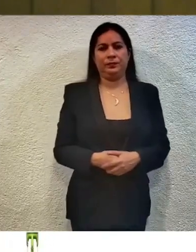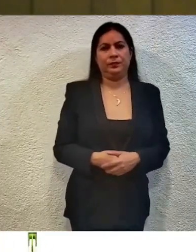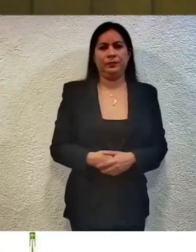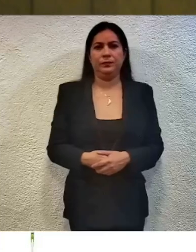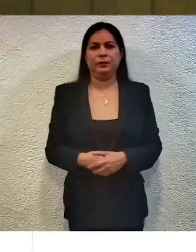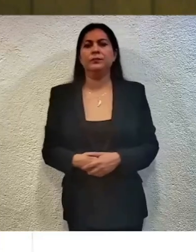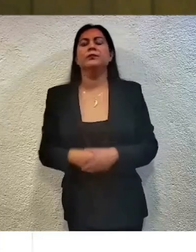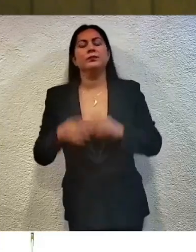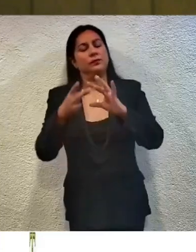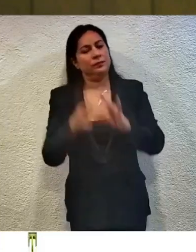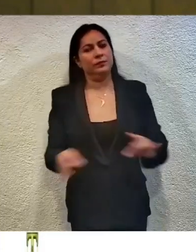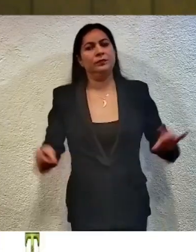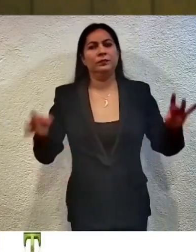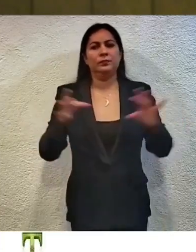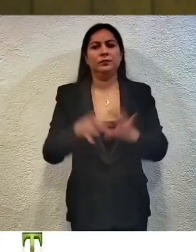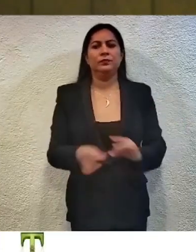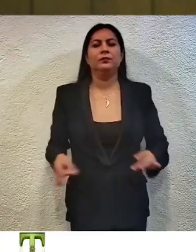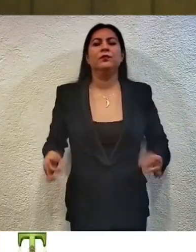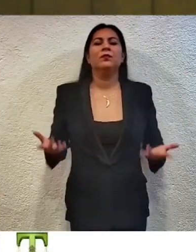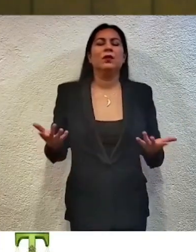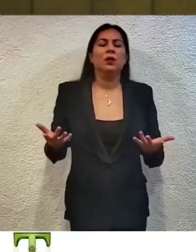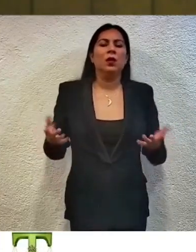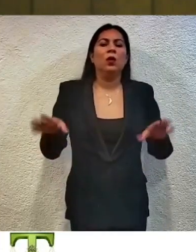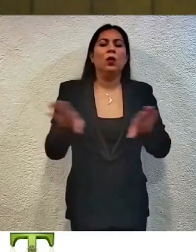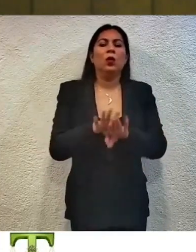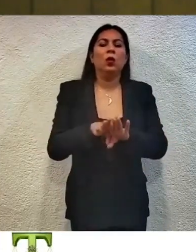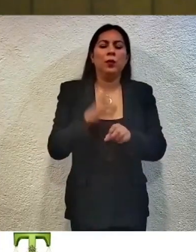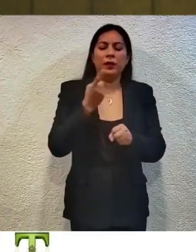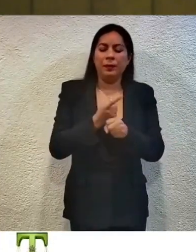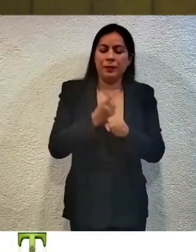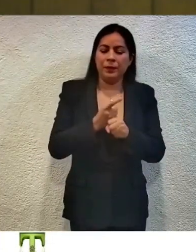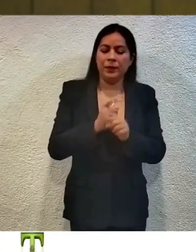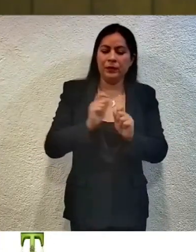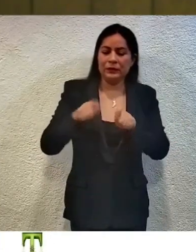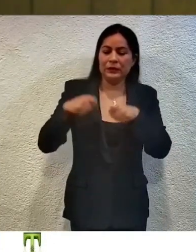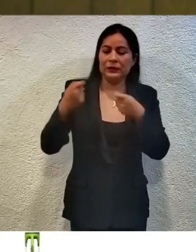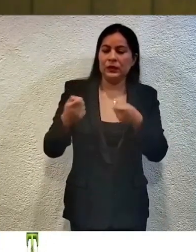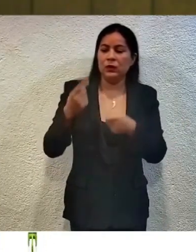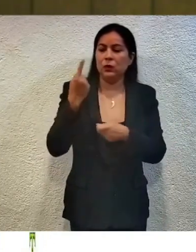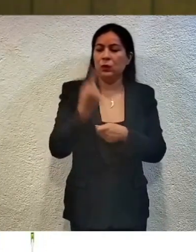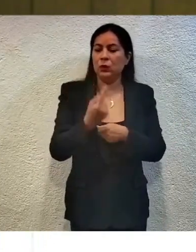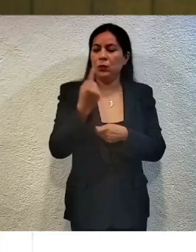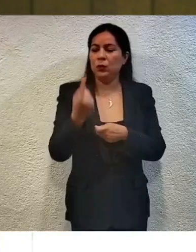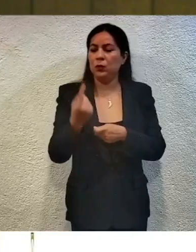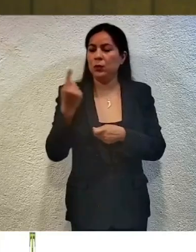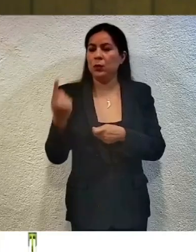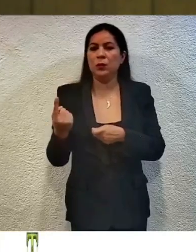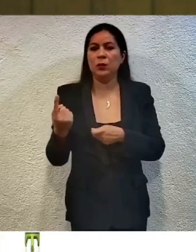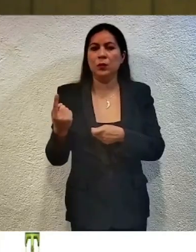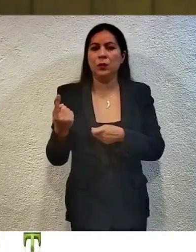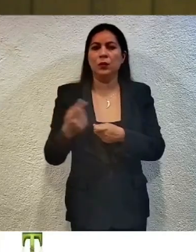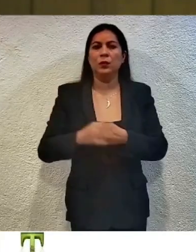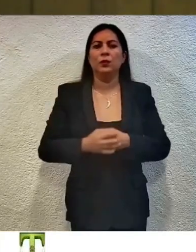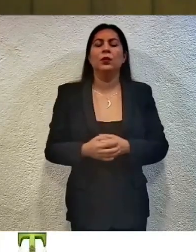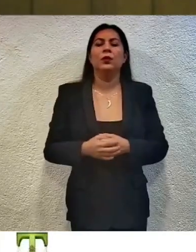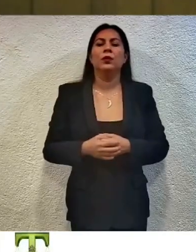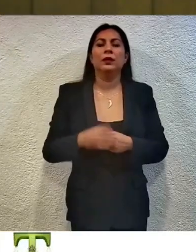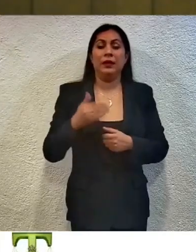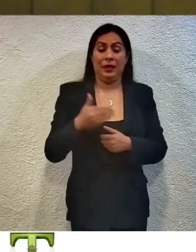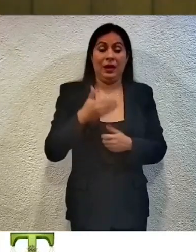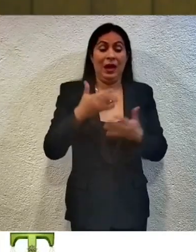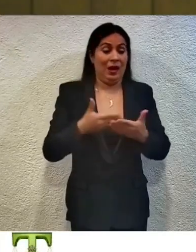Es decir, como en el primer paso ya se asignó una y una, en este